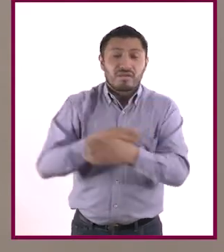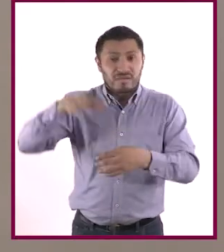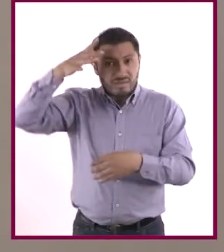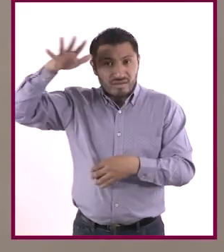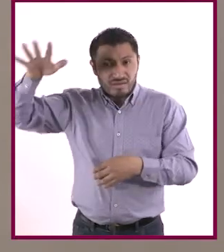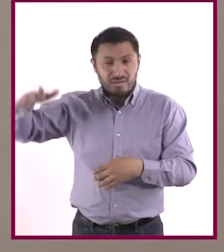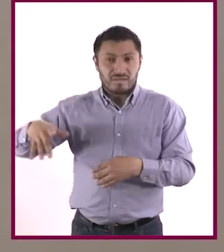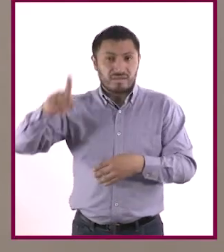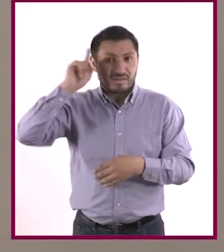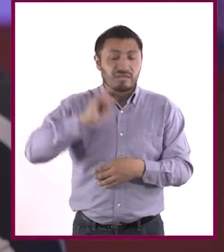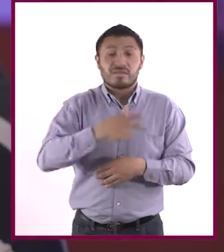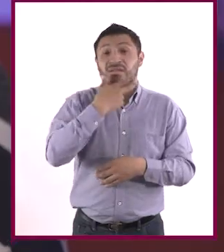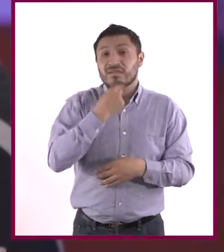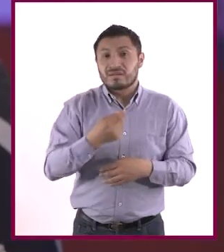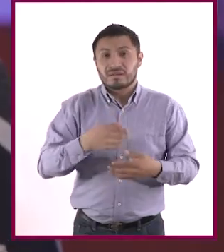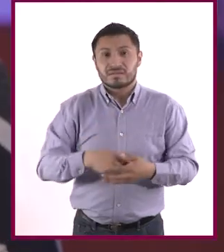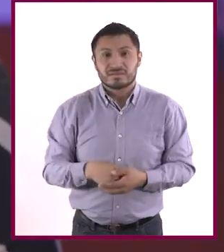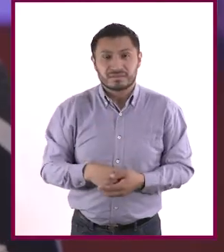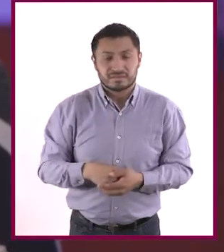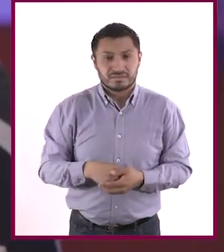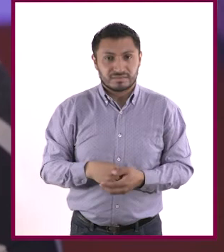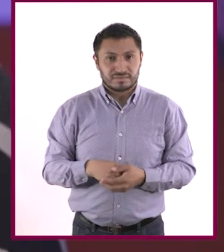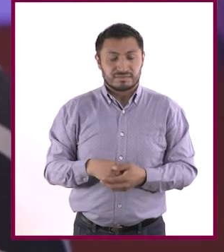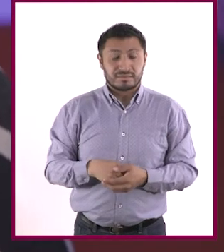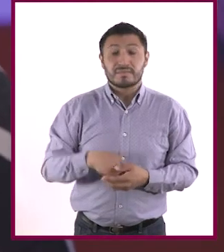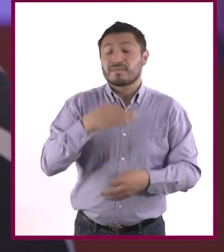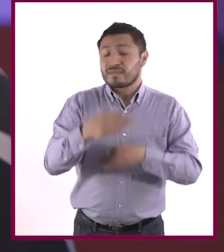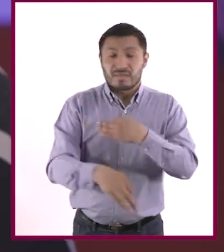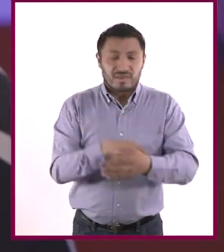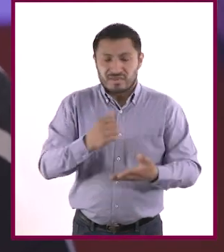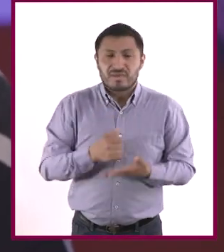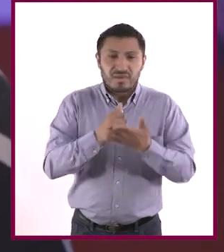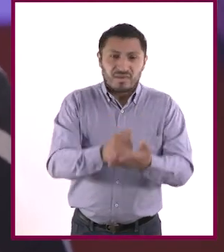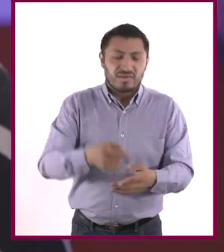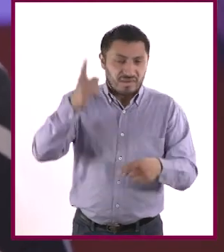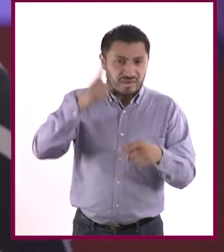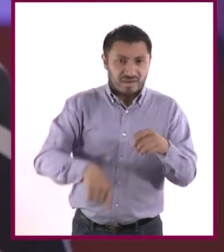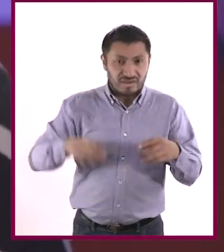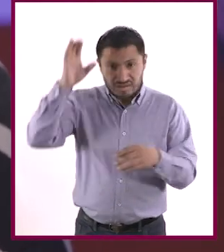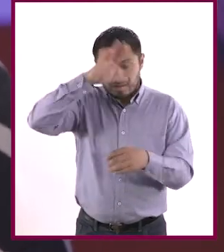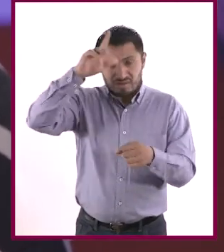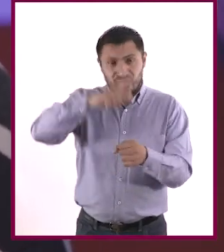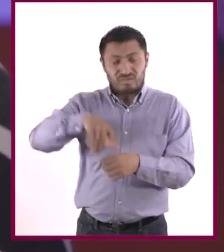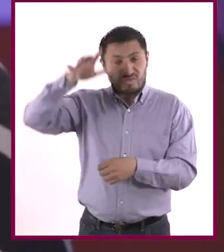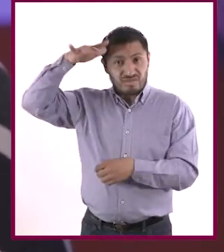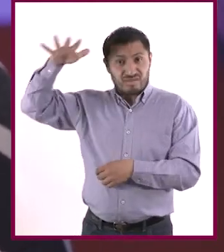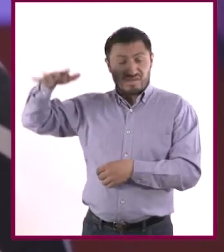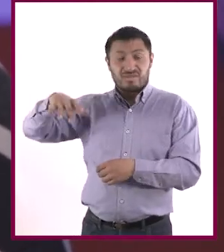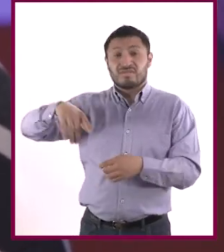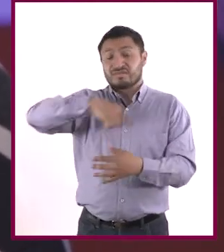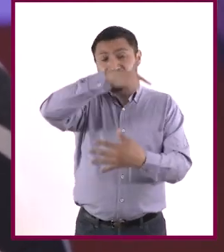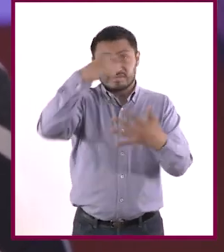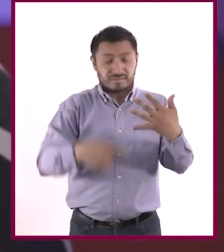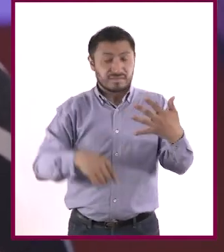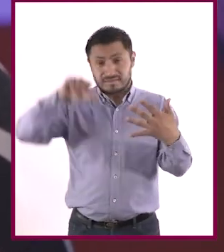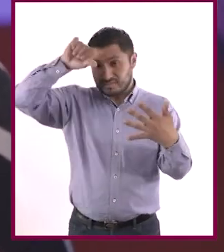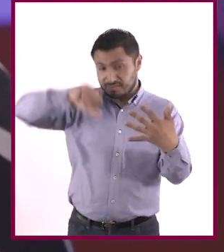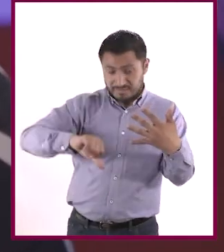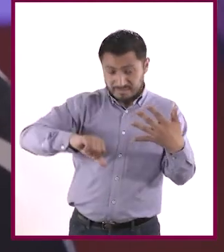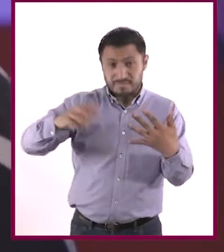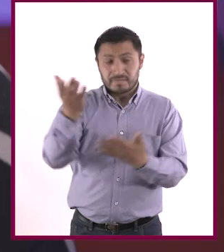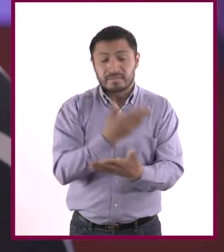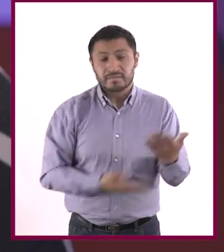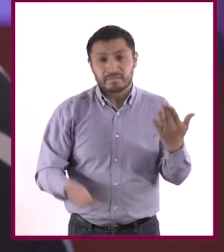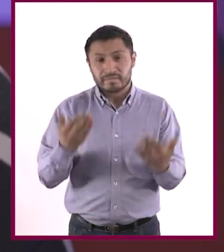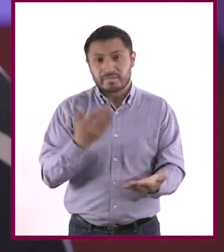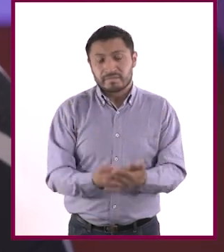adultas y adultos aliados. Todos podemos contribuir a terminar con la cultura adultocentrista. En el top 5 de este programa compartimos